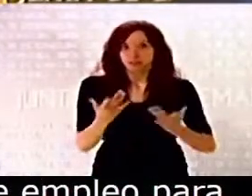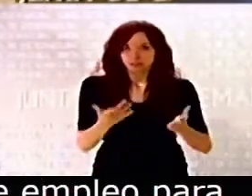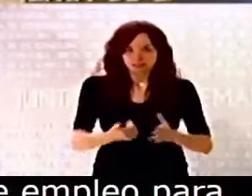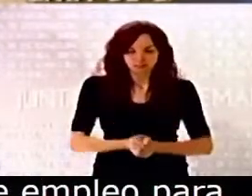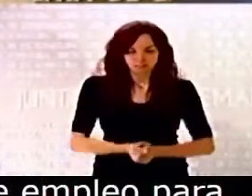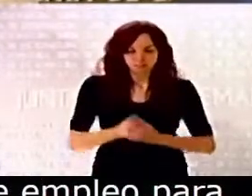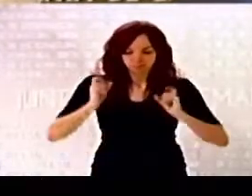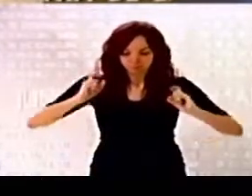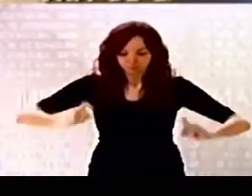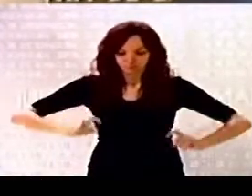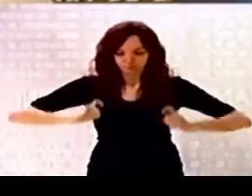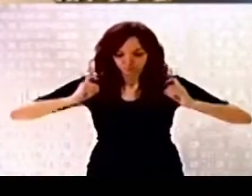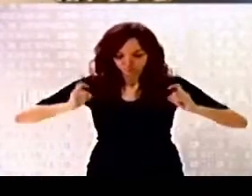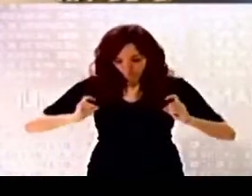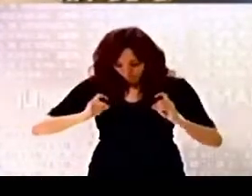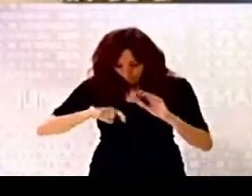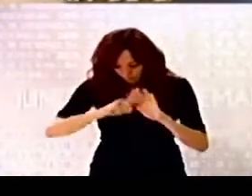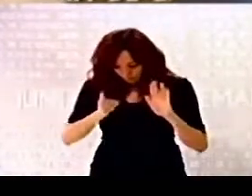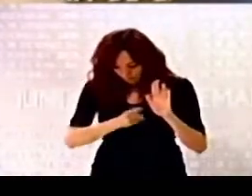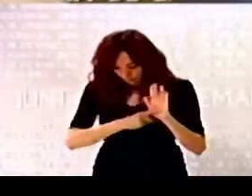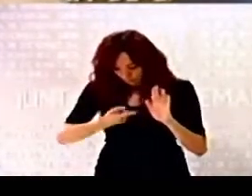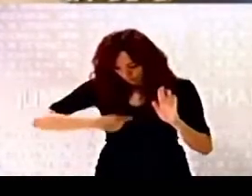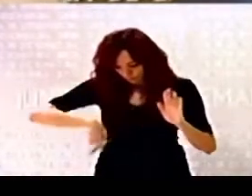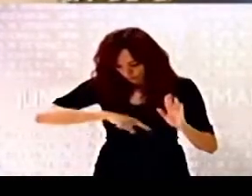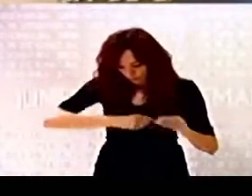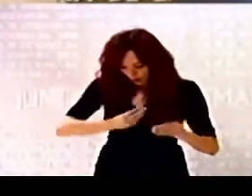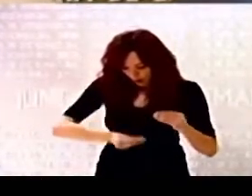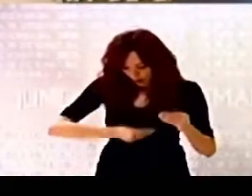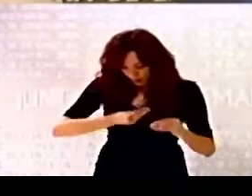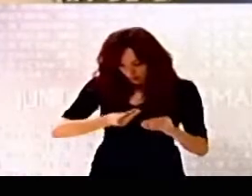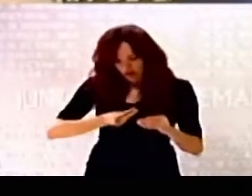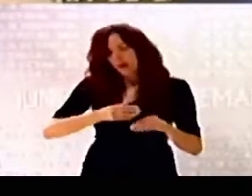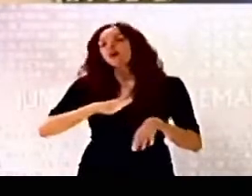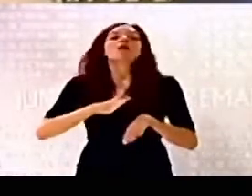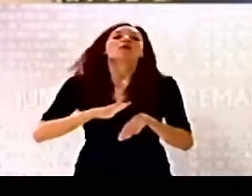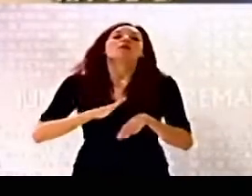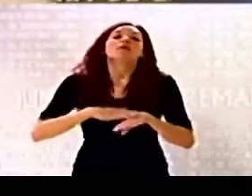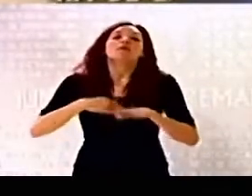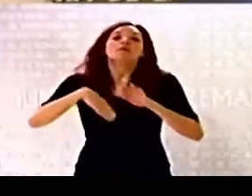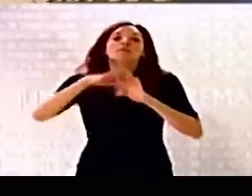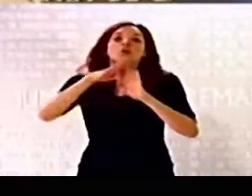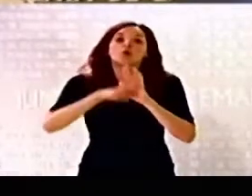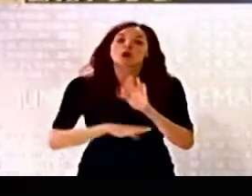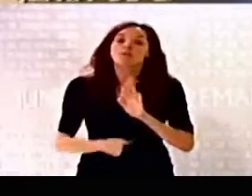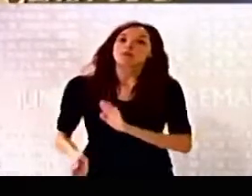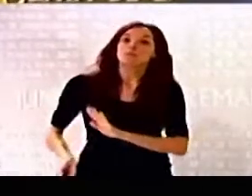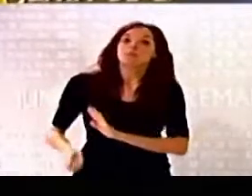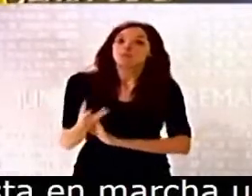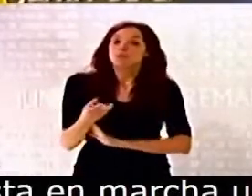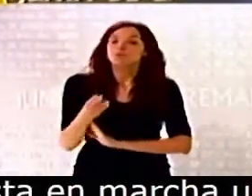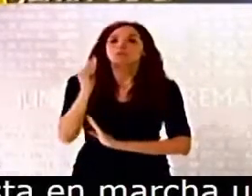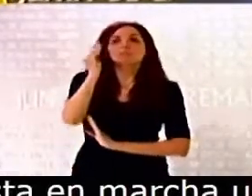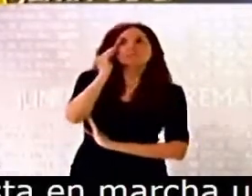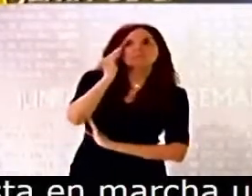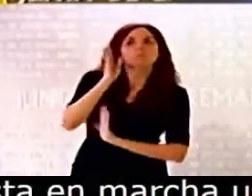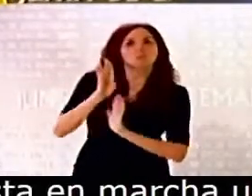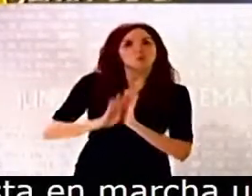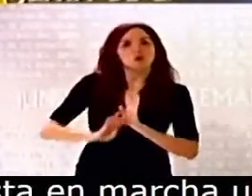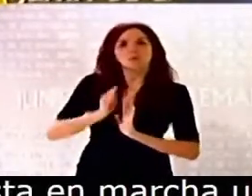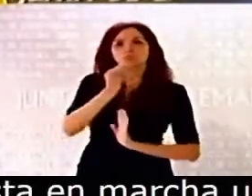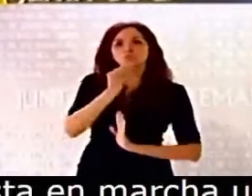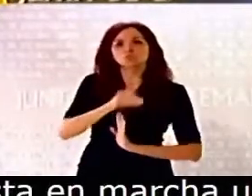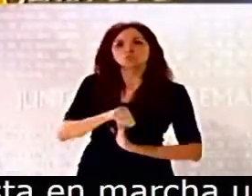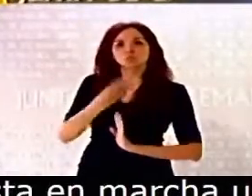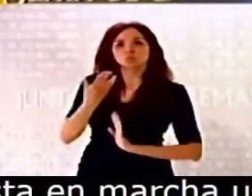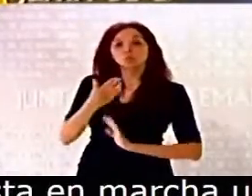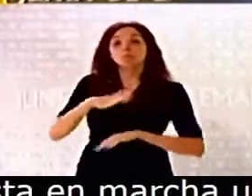el esfuerzo que tengamos que hacer para poner en marcha un programa que creemos que puede ser un buen programa y que creemos que